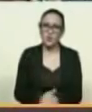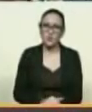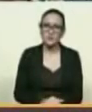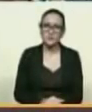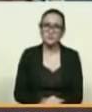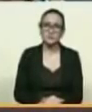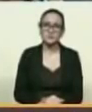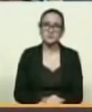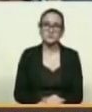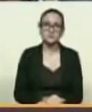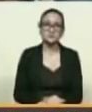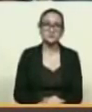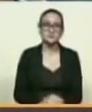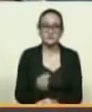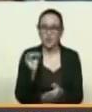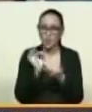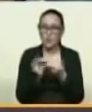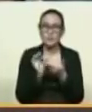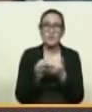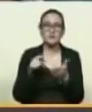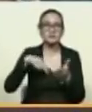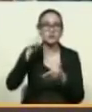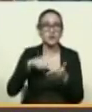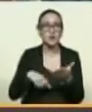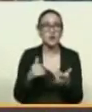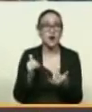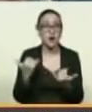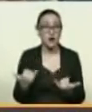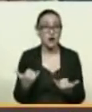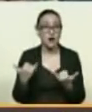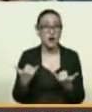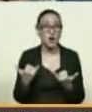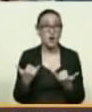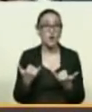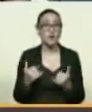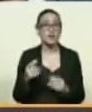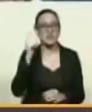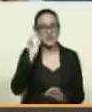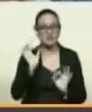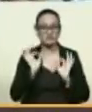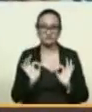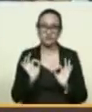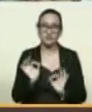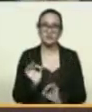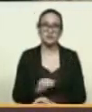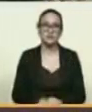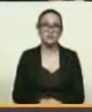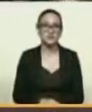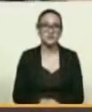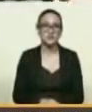señalar que faltan muy pocas cosas para lograr un acuerdo. Así que hoy puede ser un gran día, como diría Serrat. En